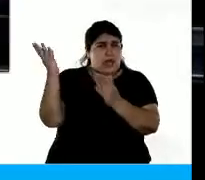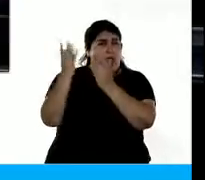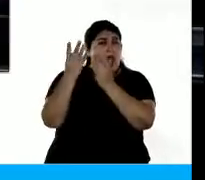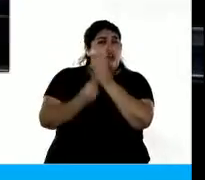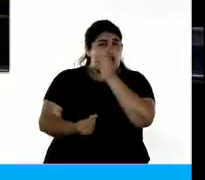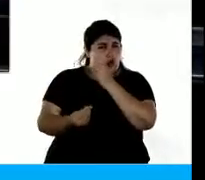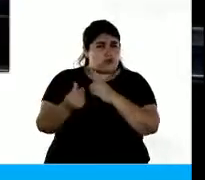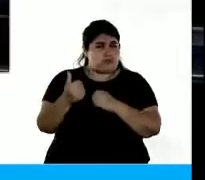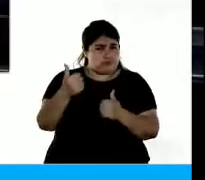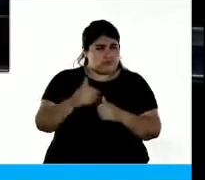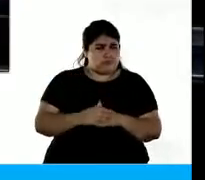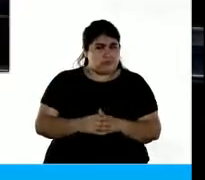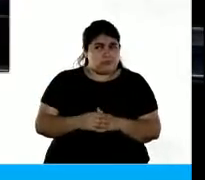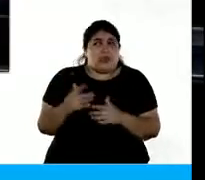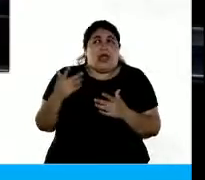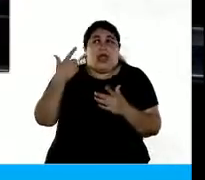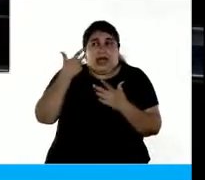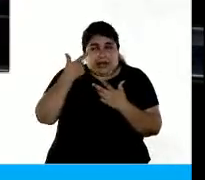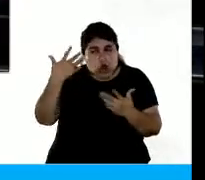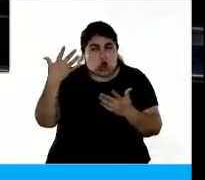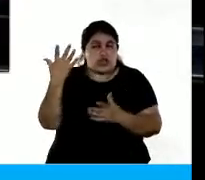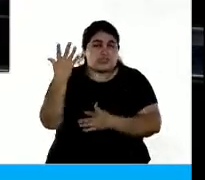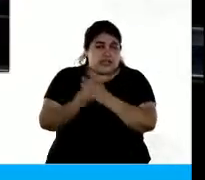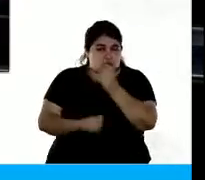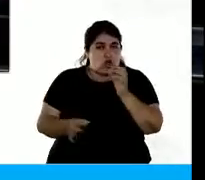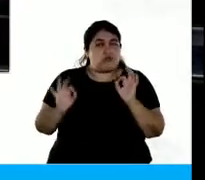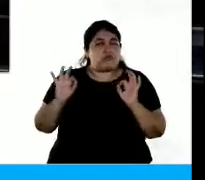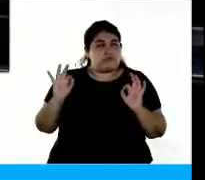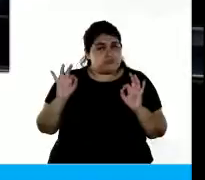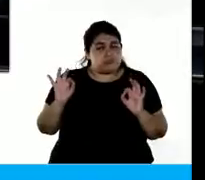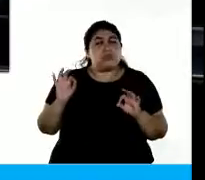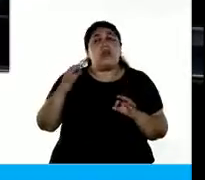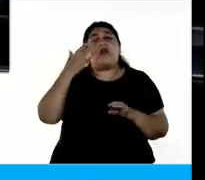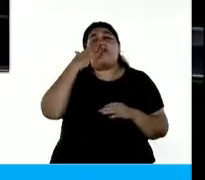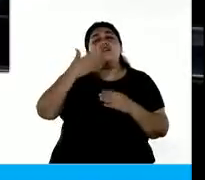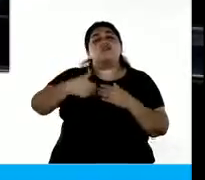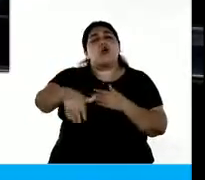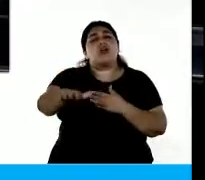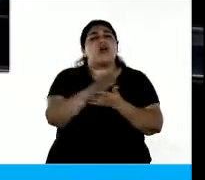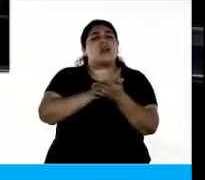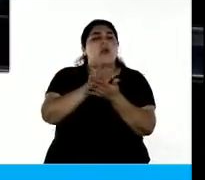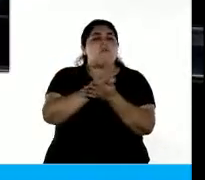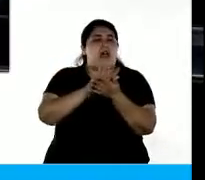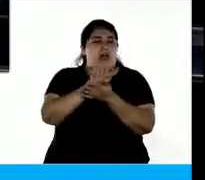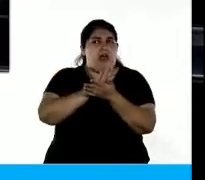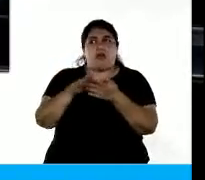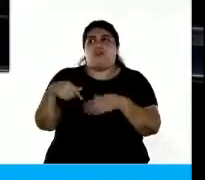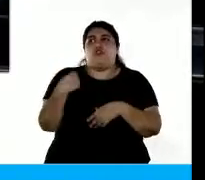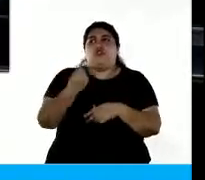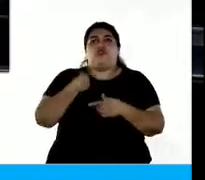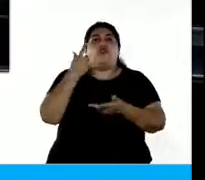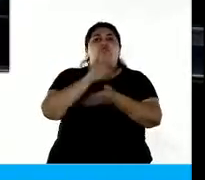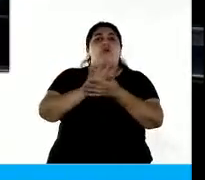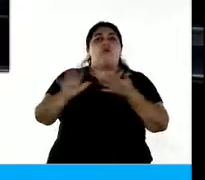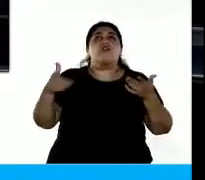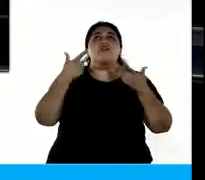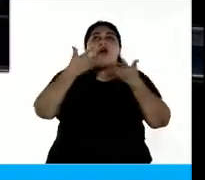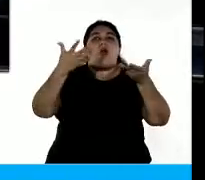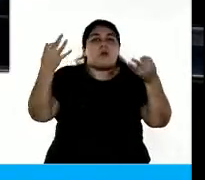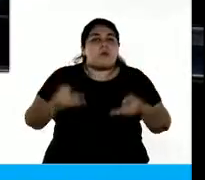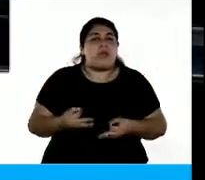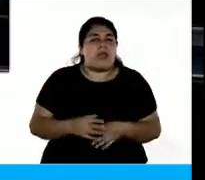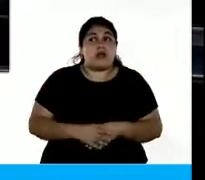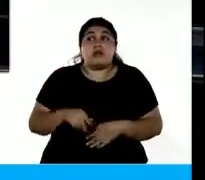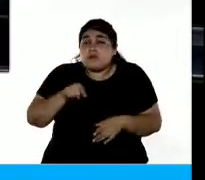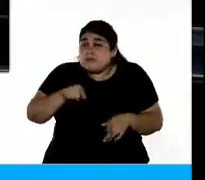claramente se reconoce el error y seguramente se podrá de reparar cuando tengamos la transparencia que tenemos que tener en la gestión y eso es lo que le pedimos